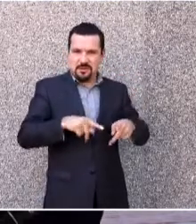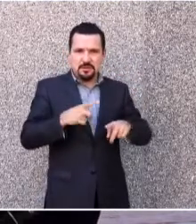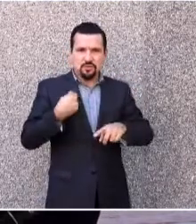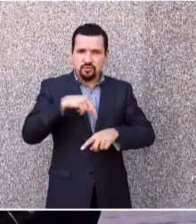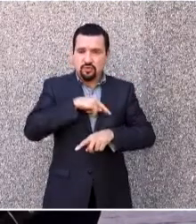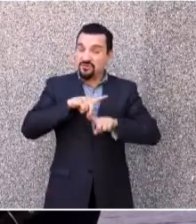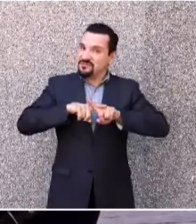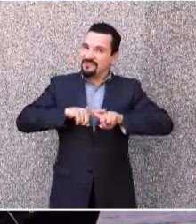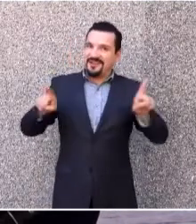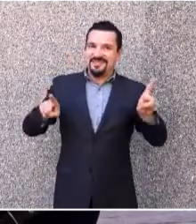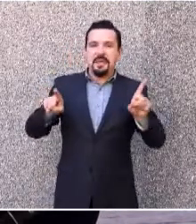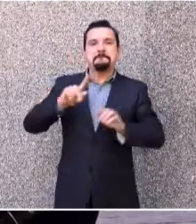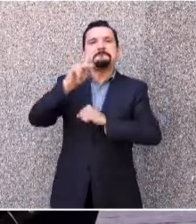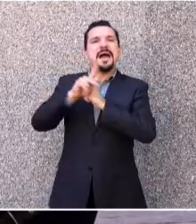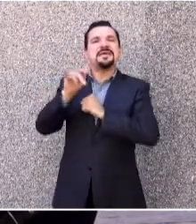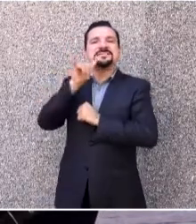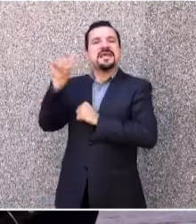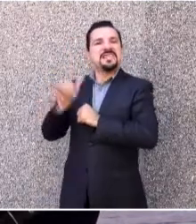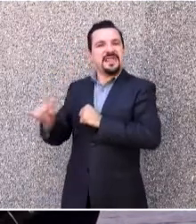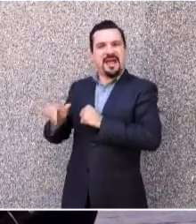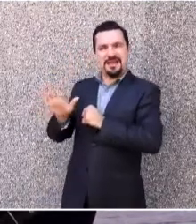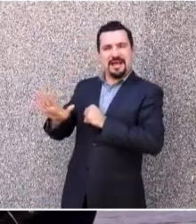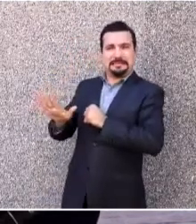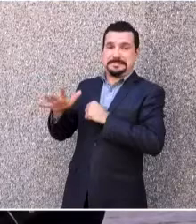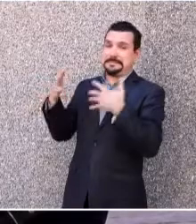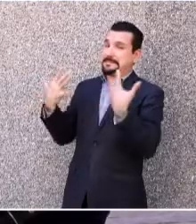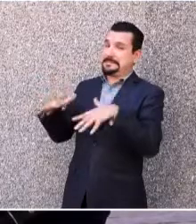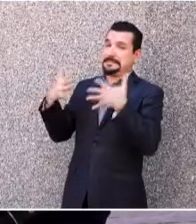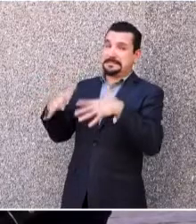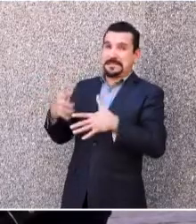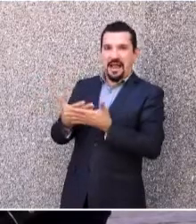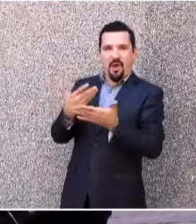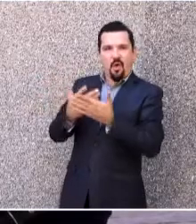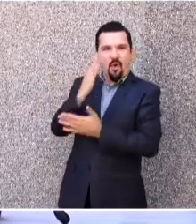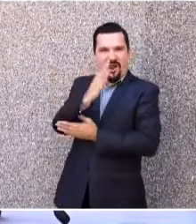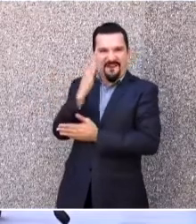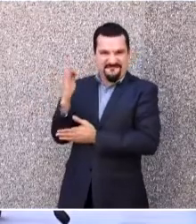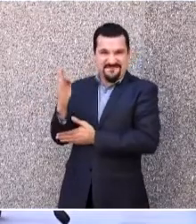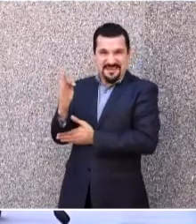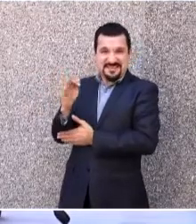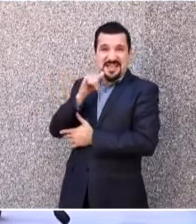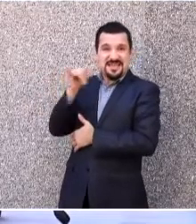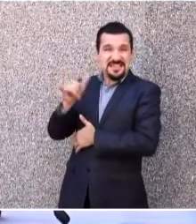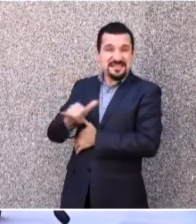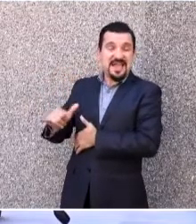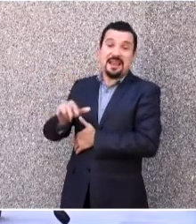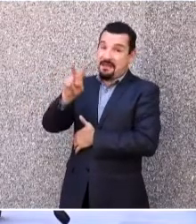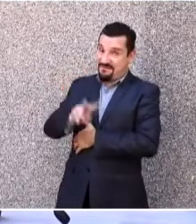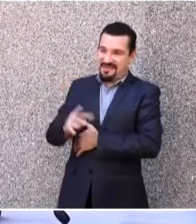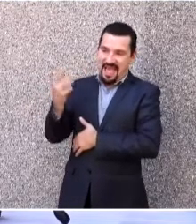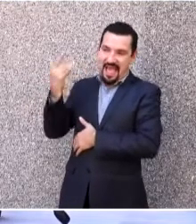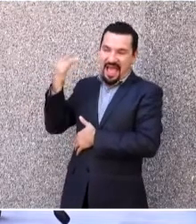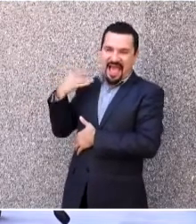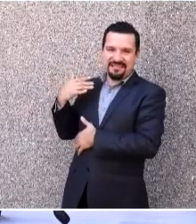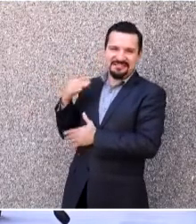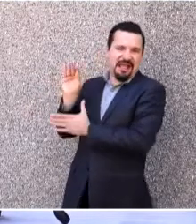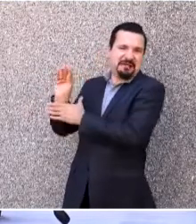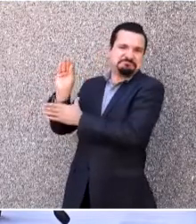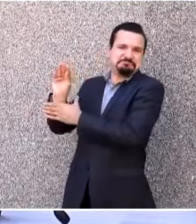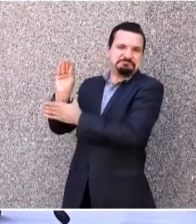que Italia presenta un escenario muy complicado a la fecha por las pocas medidas que tomó.